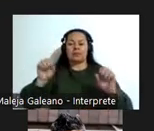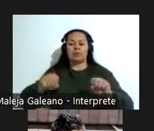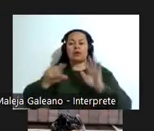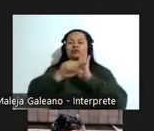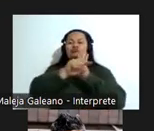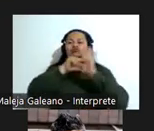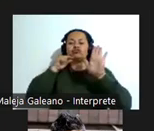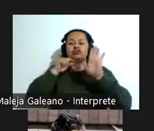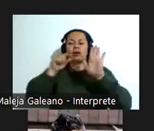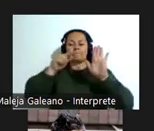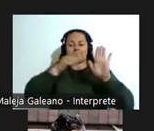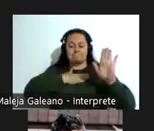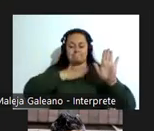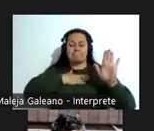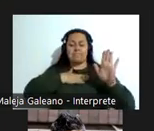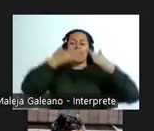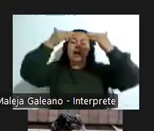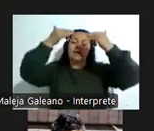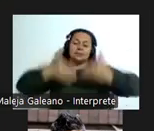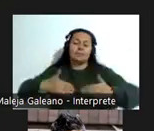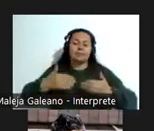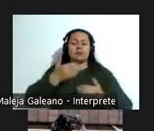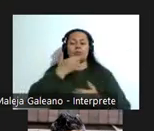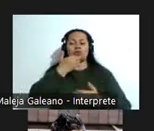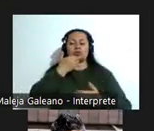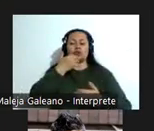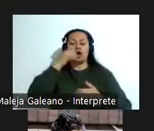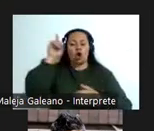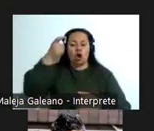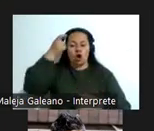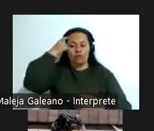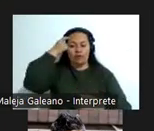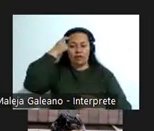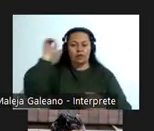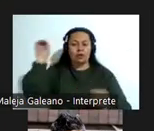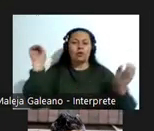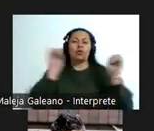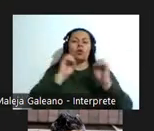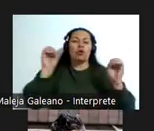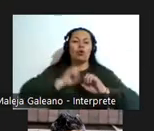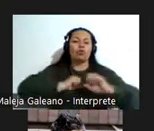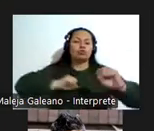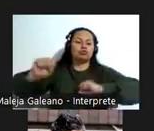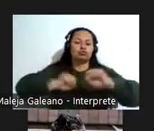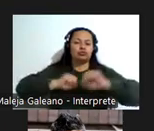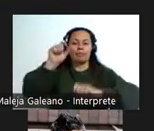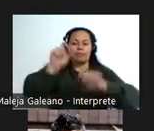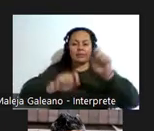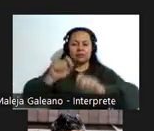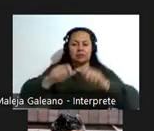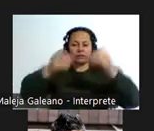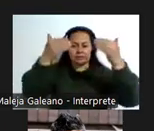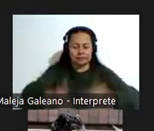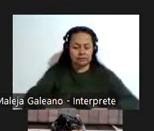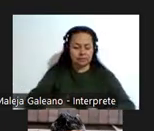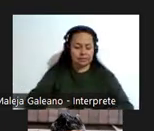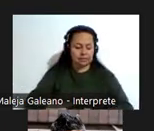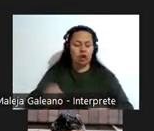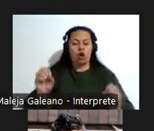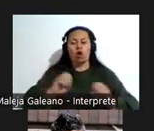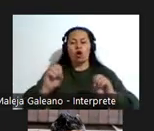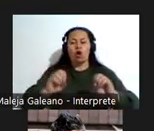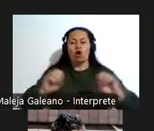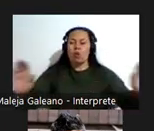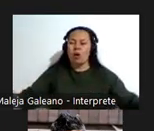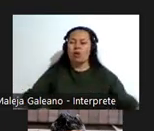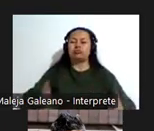de la discapacidad, como asumirse como por ejemplo un gobierno o como un movimiento de personas con discapacidad o como activista o